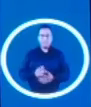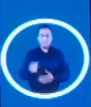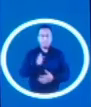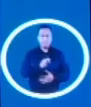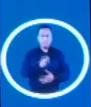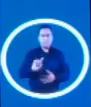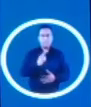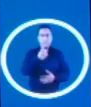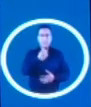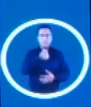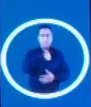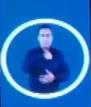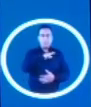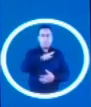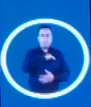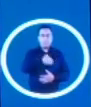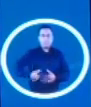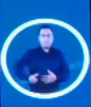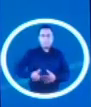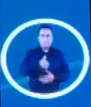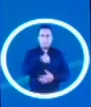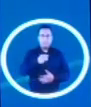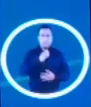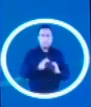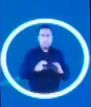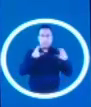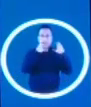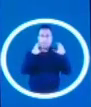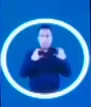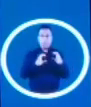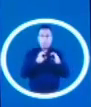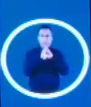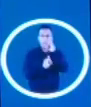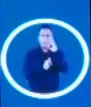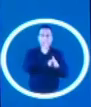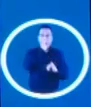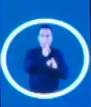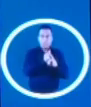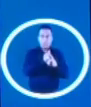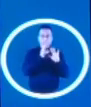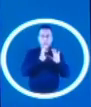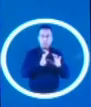primera vicepresidenta de la Cámara de Comercio Internacional,